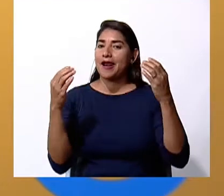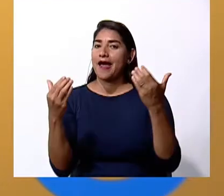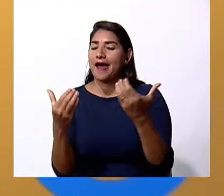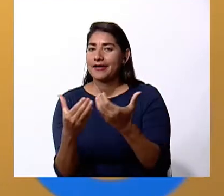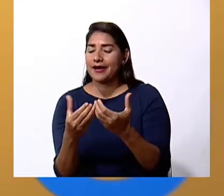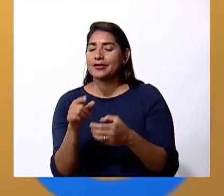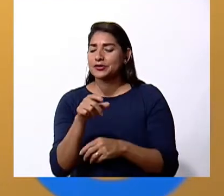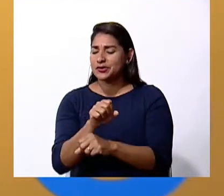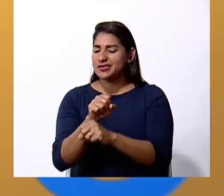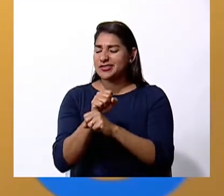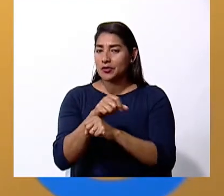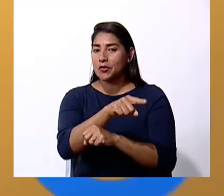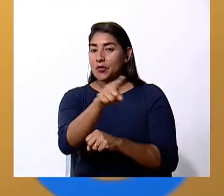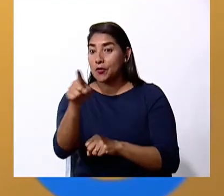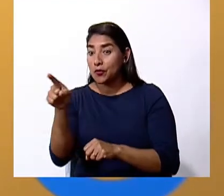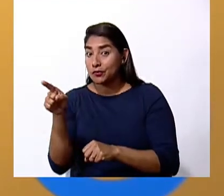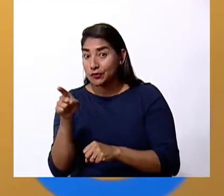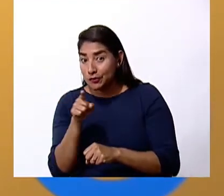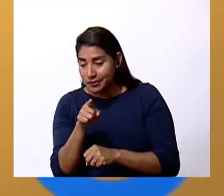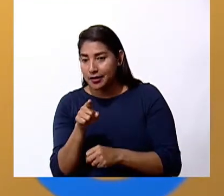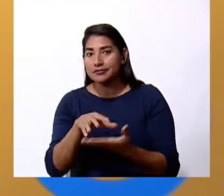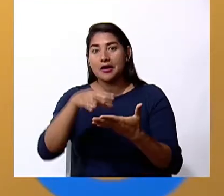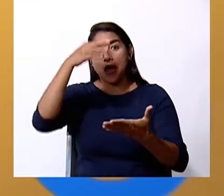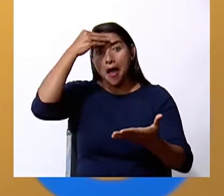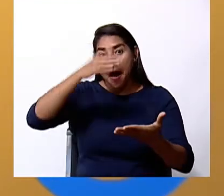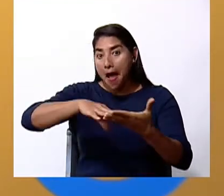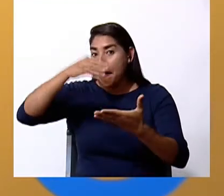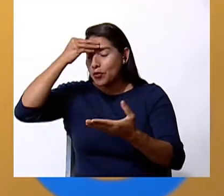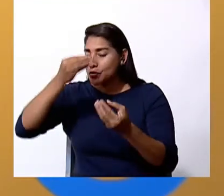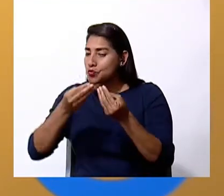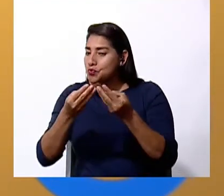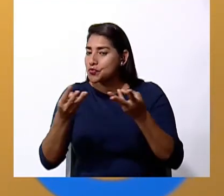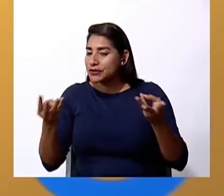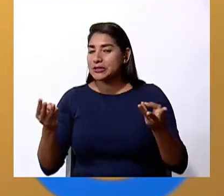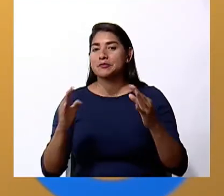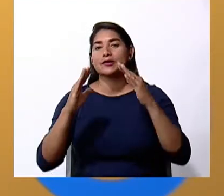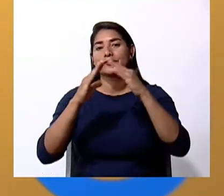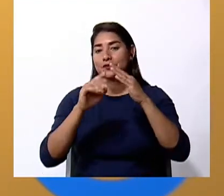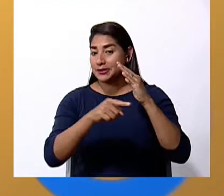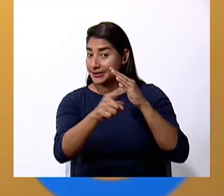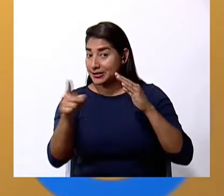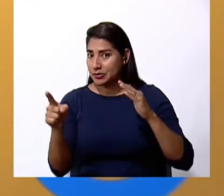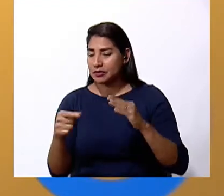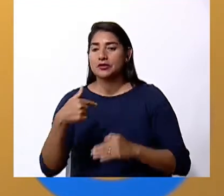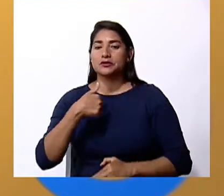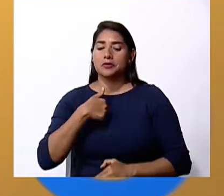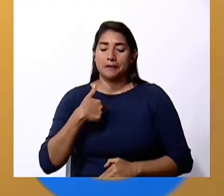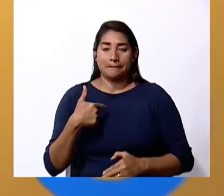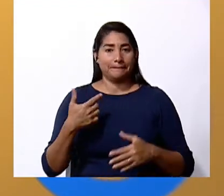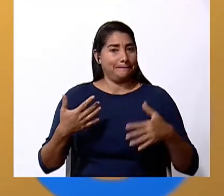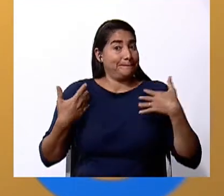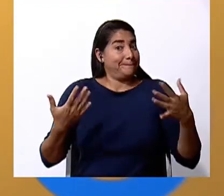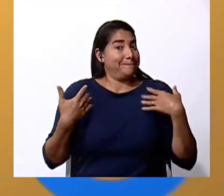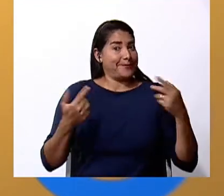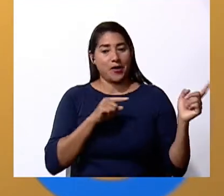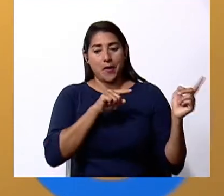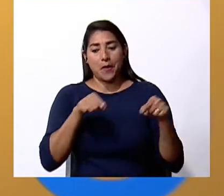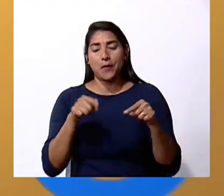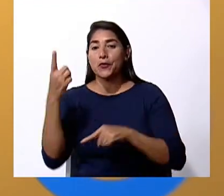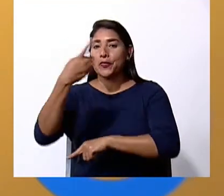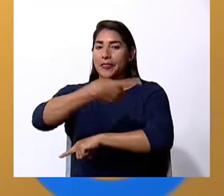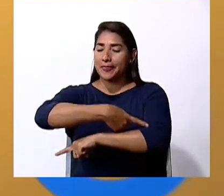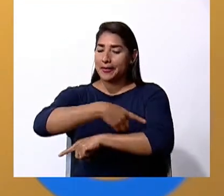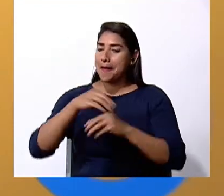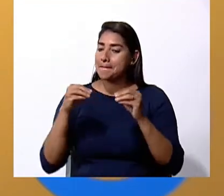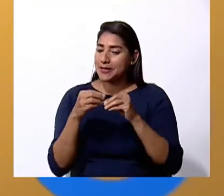estoy segura, que estás aprendiendo muchísimo allá en casa. Yo contentísima de estar aquí un día